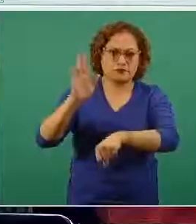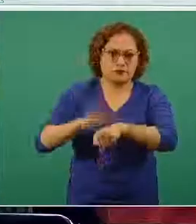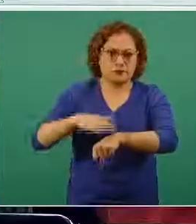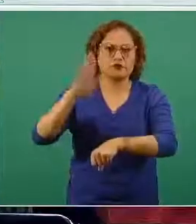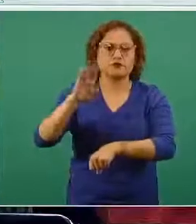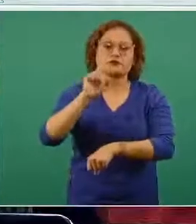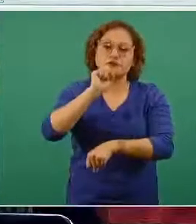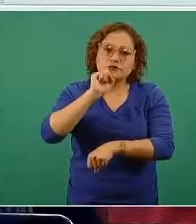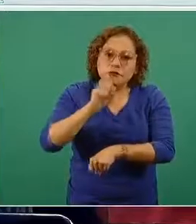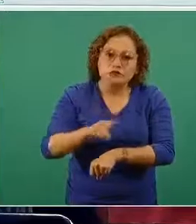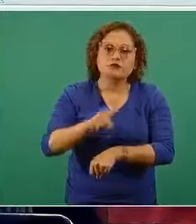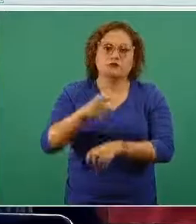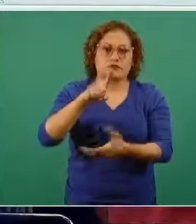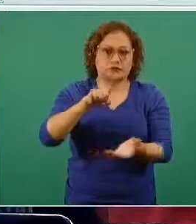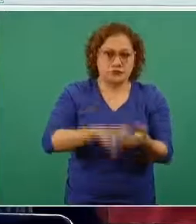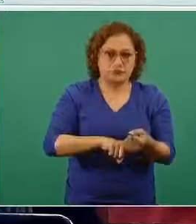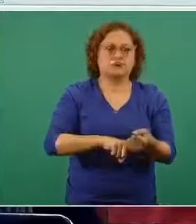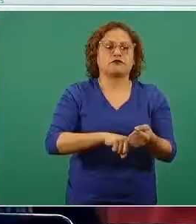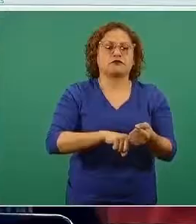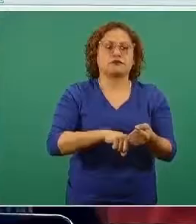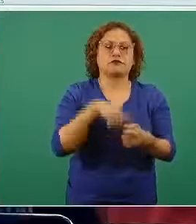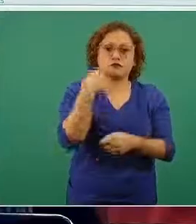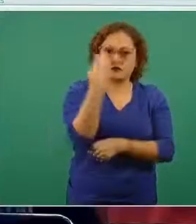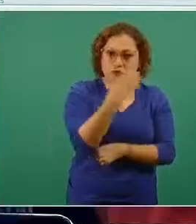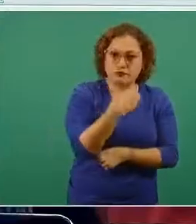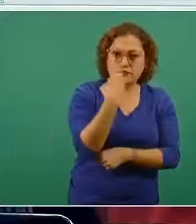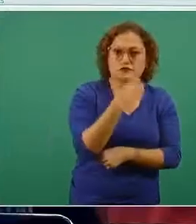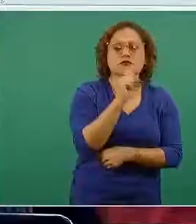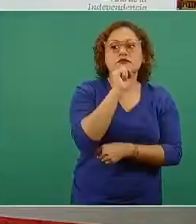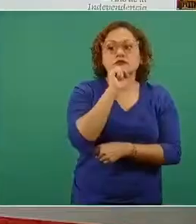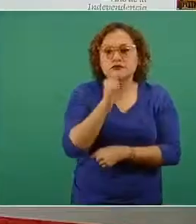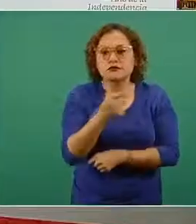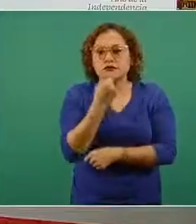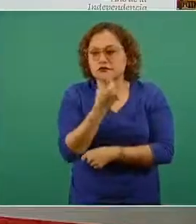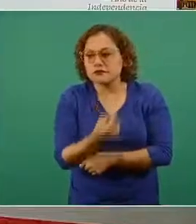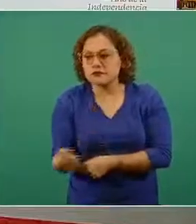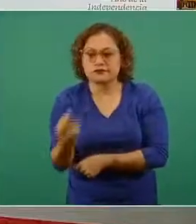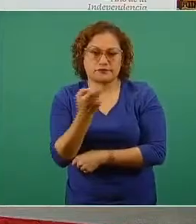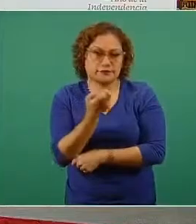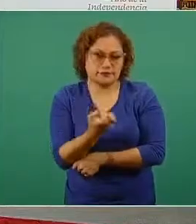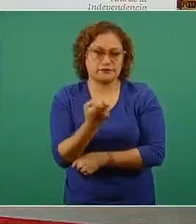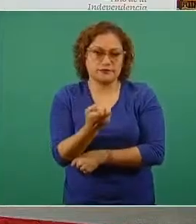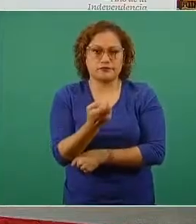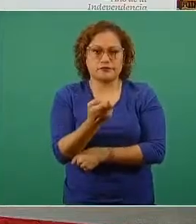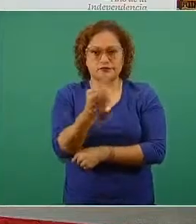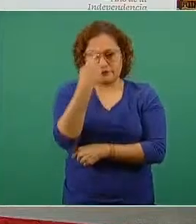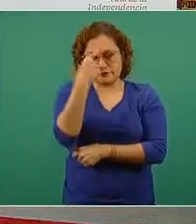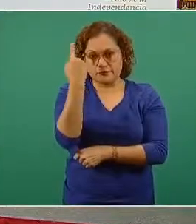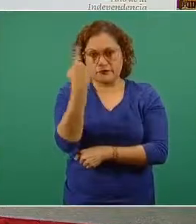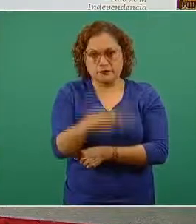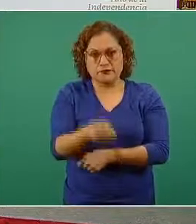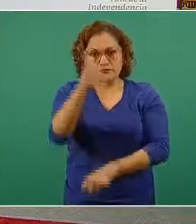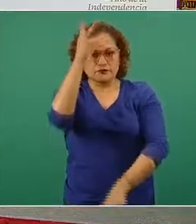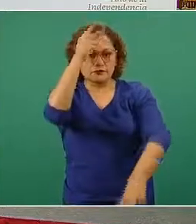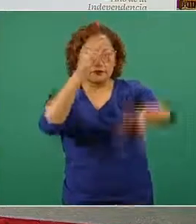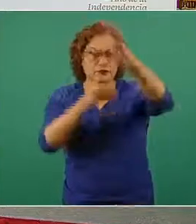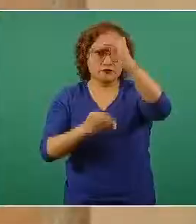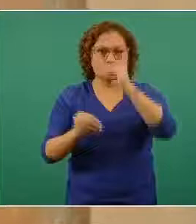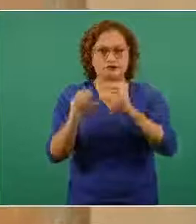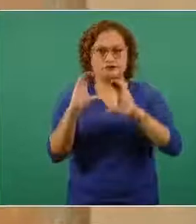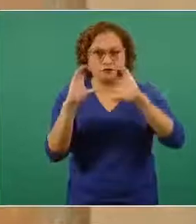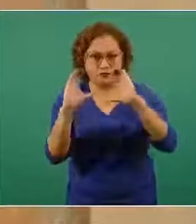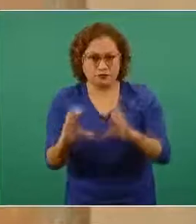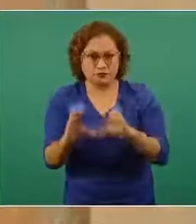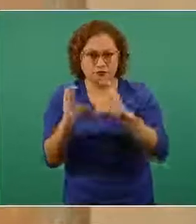las poblaciones educativas y en los menores en nuestro país para que crezcan con todas estas medidas y les